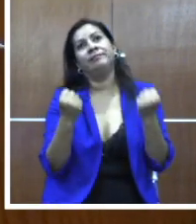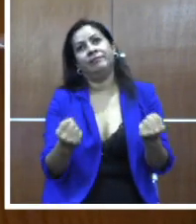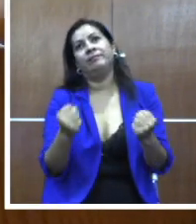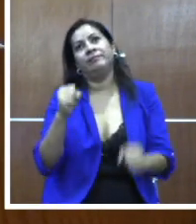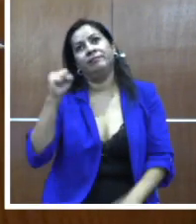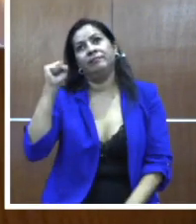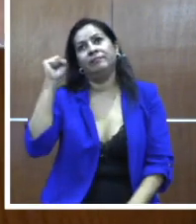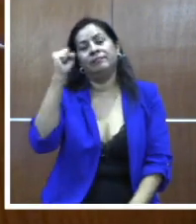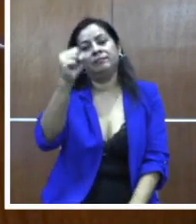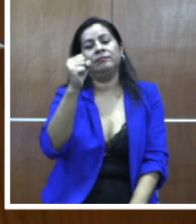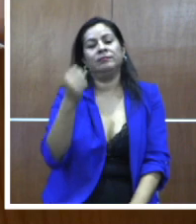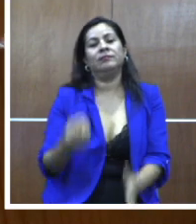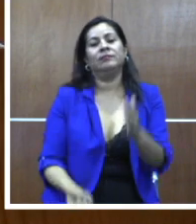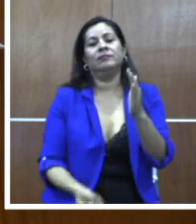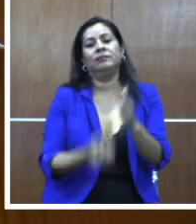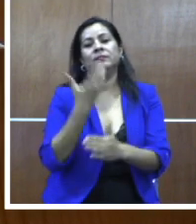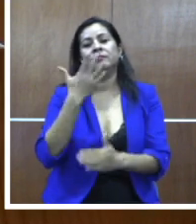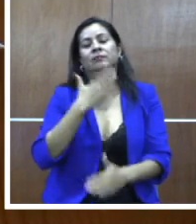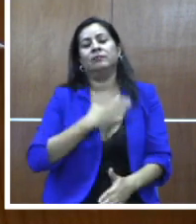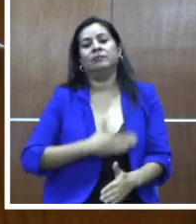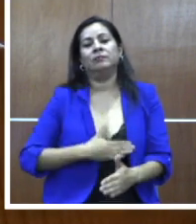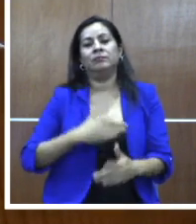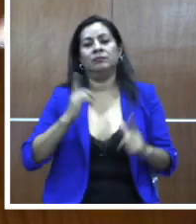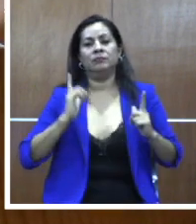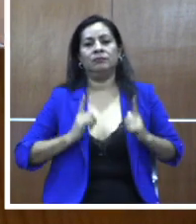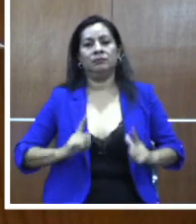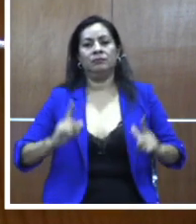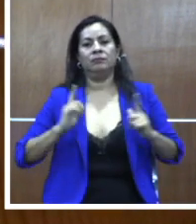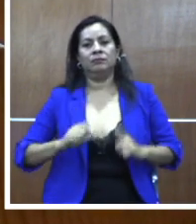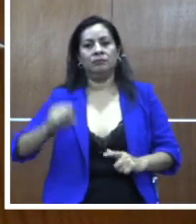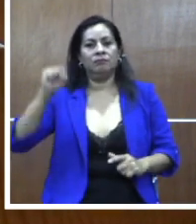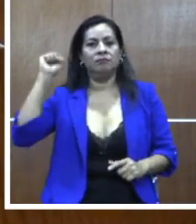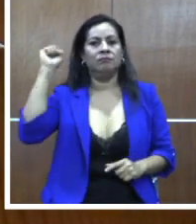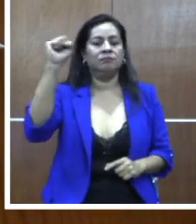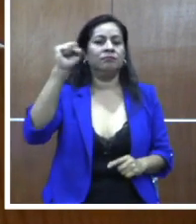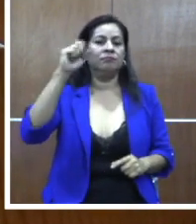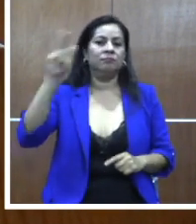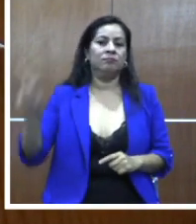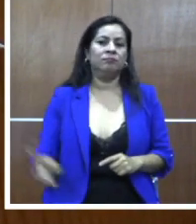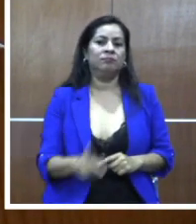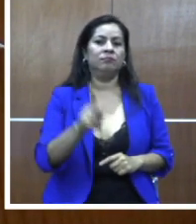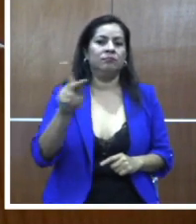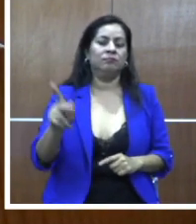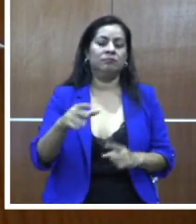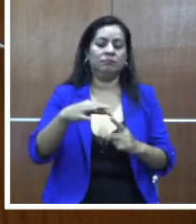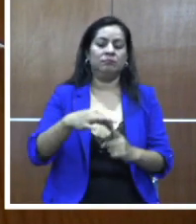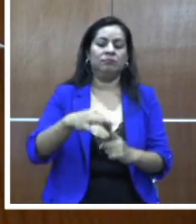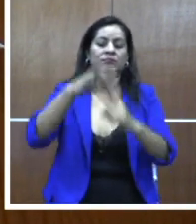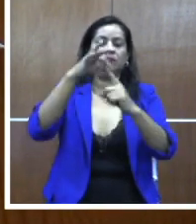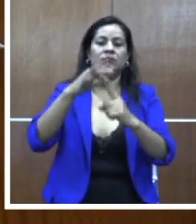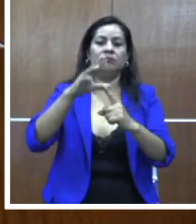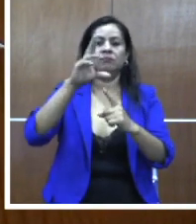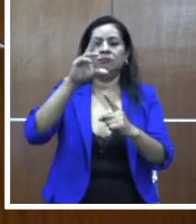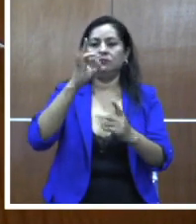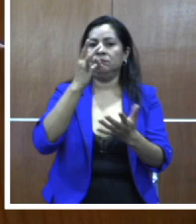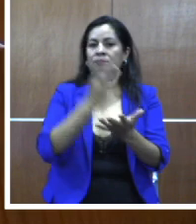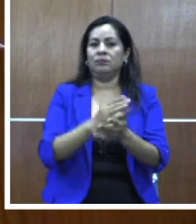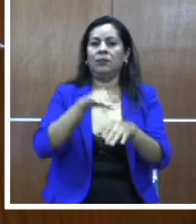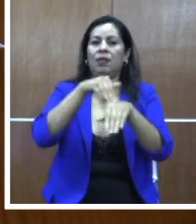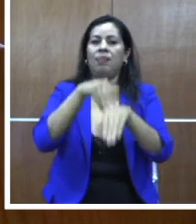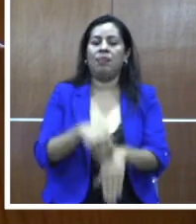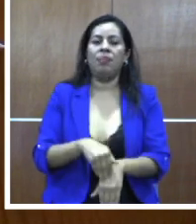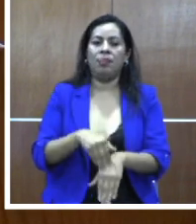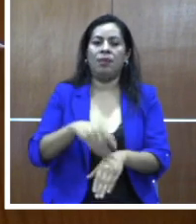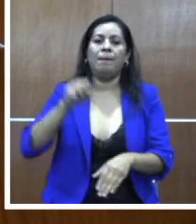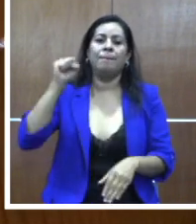Que viva la nueva democracia judicial. Que viva el pueblo que elige y no solo obedece.